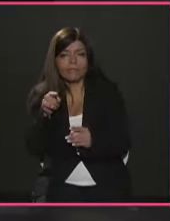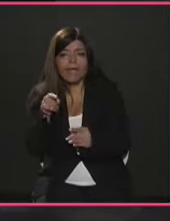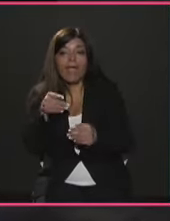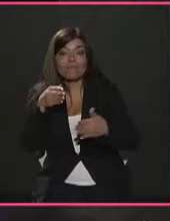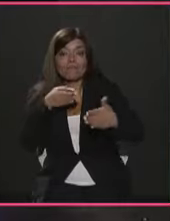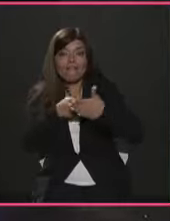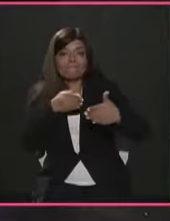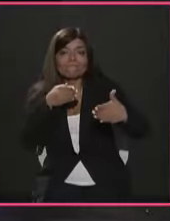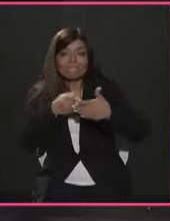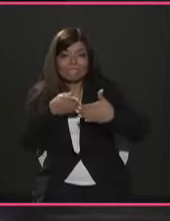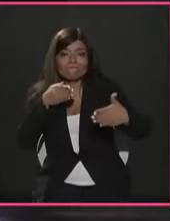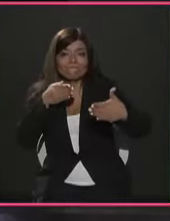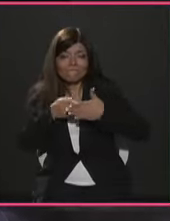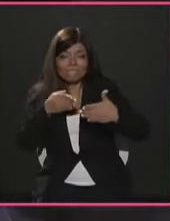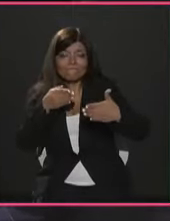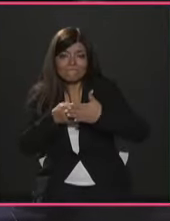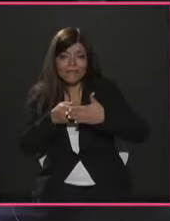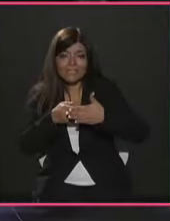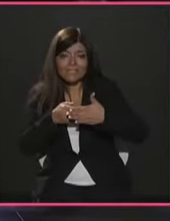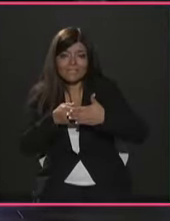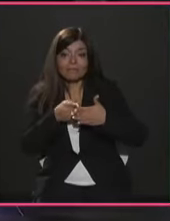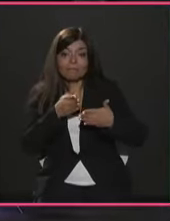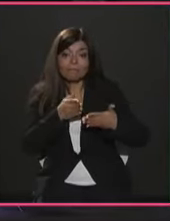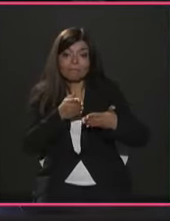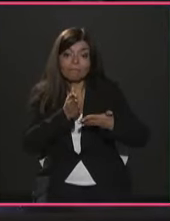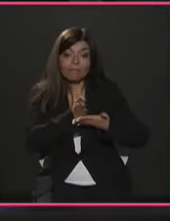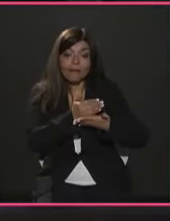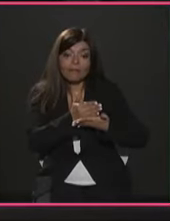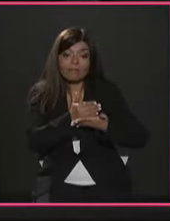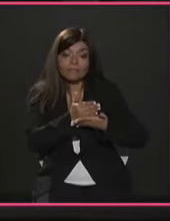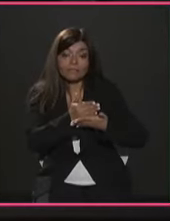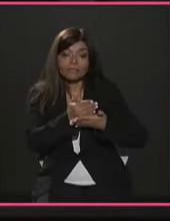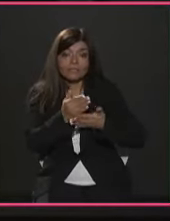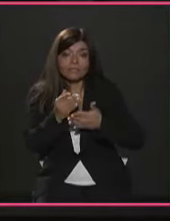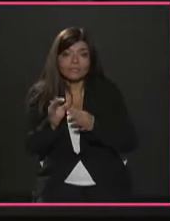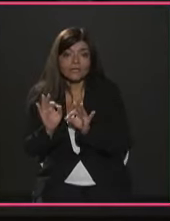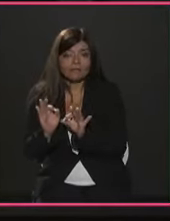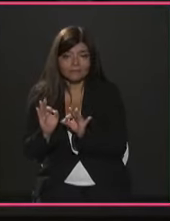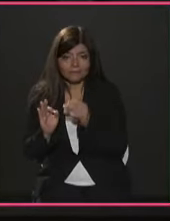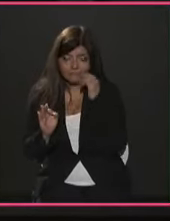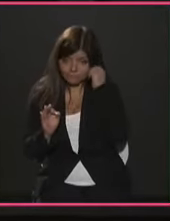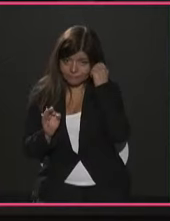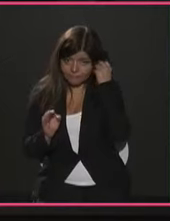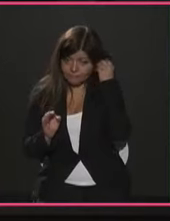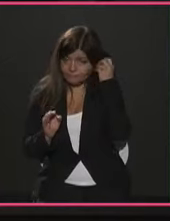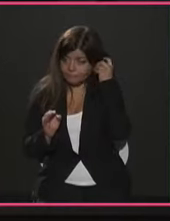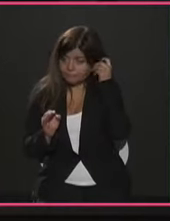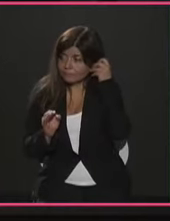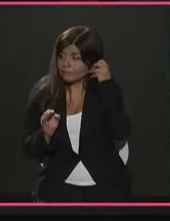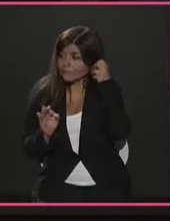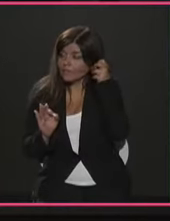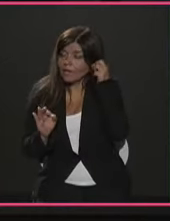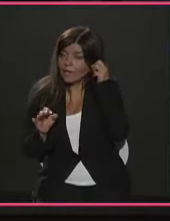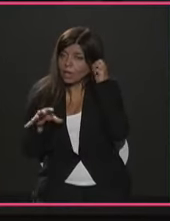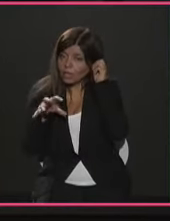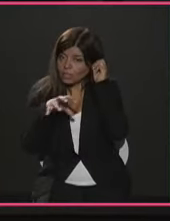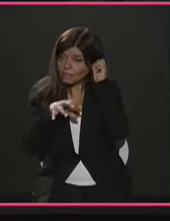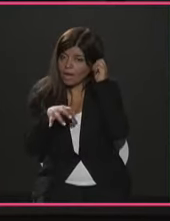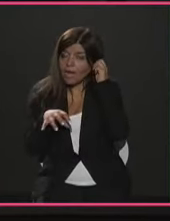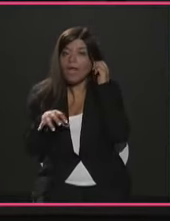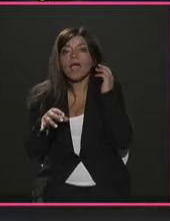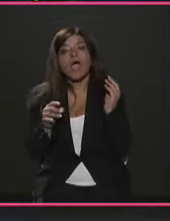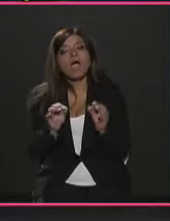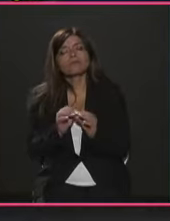brecha donde la brecha entre la planificación eh y efectivamente lo que estamos viviendo en esos barrios